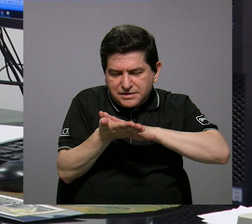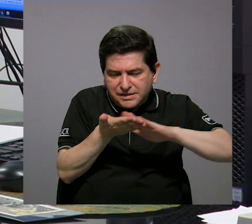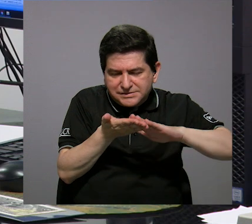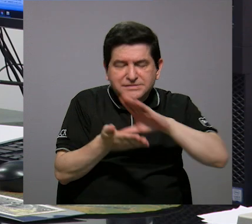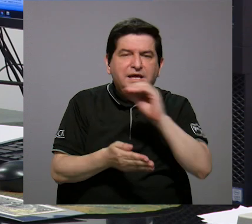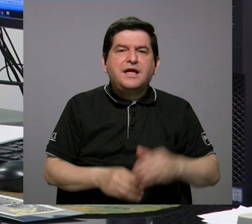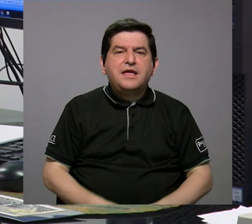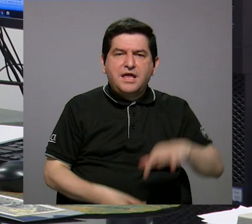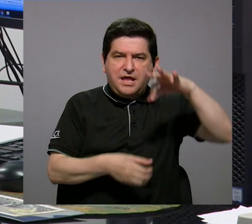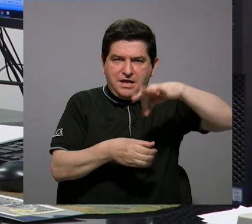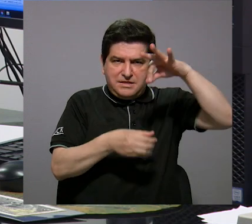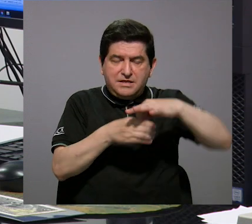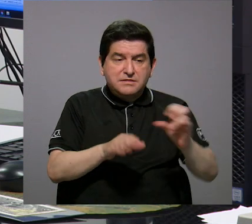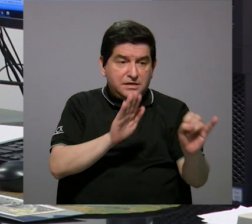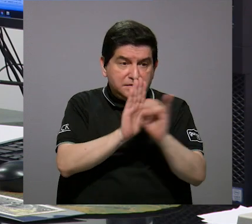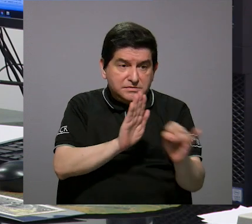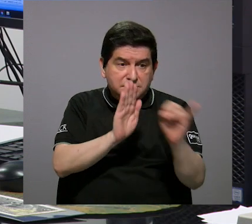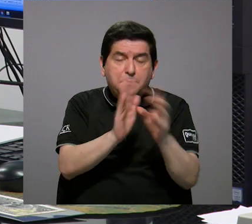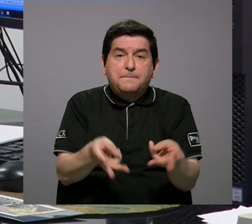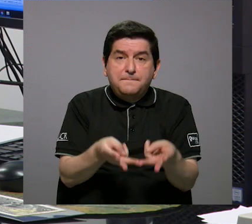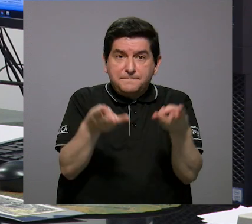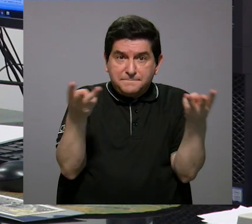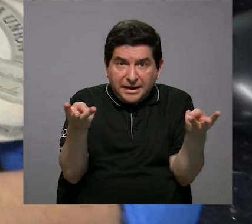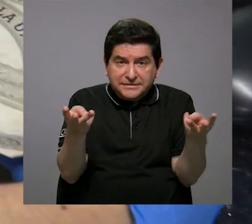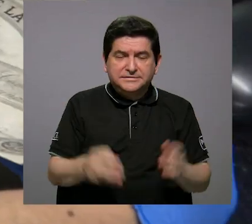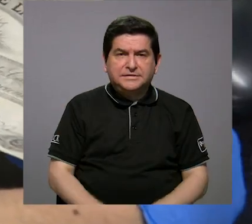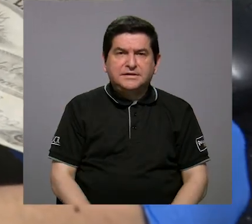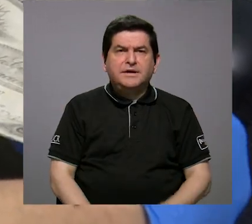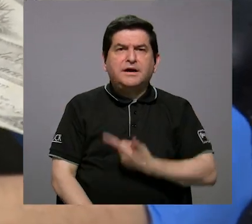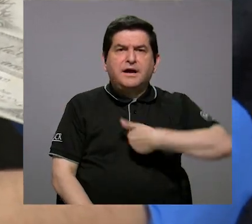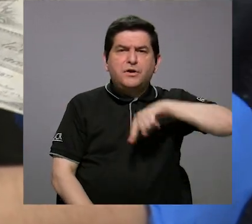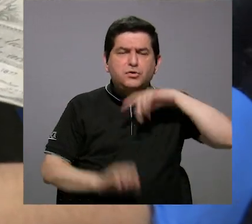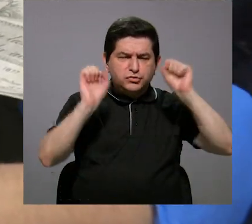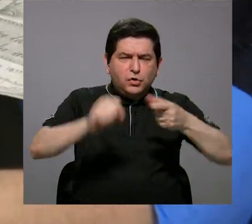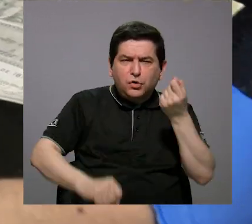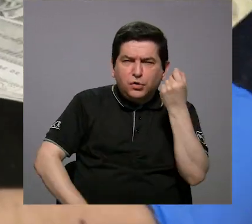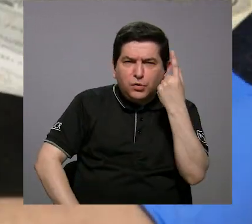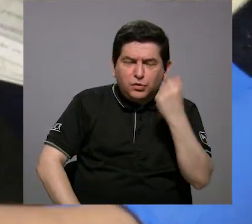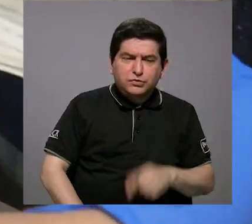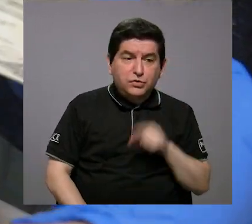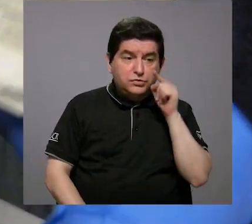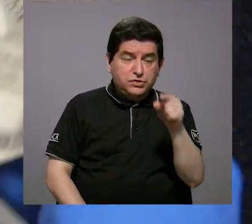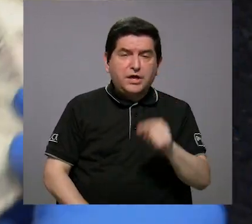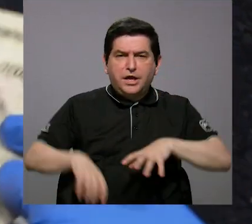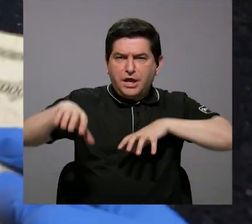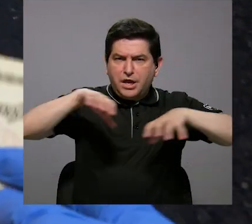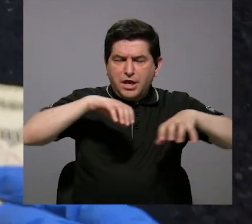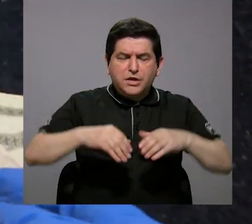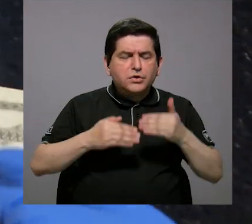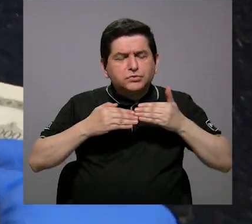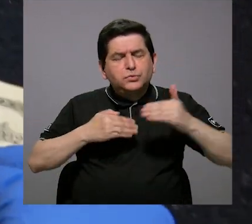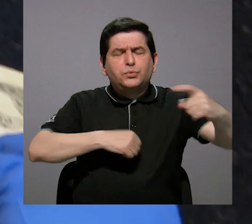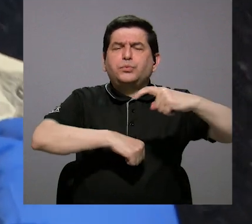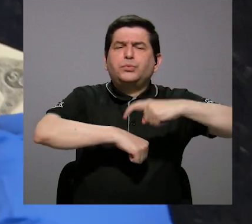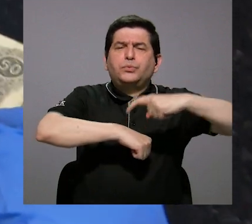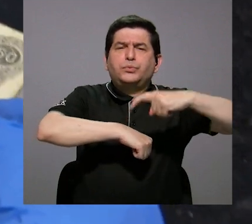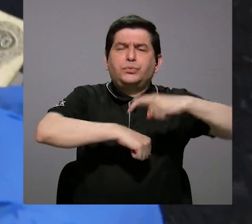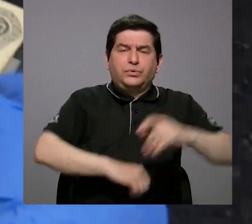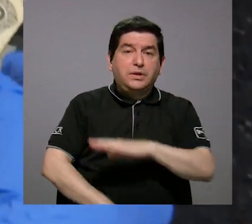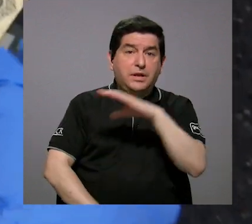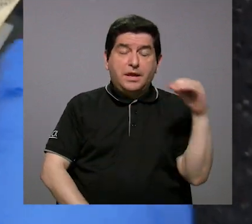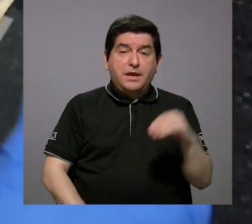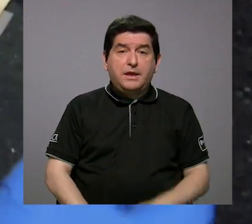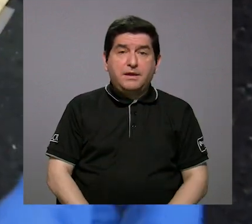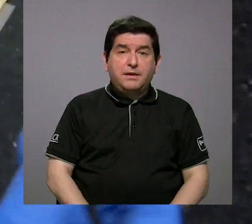tintas. Y al identificar este tipo de materiales, lo que podemos entender es cómo estos van a reaccionar a través del tiempo y